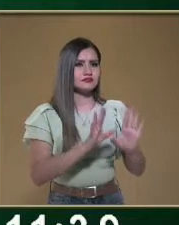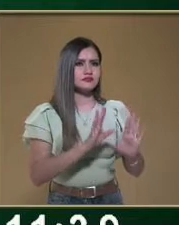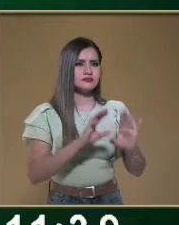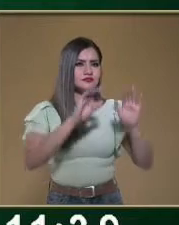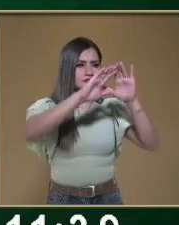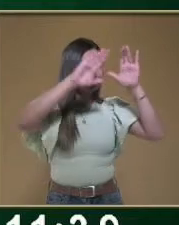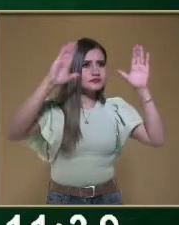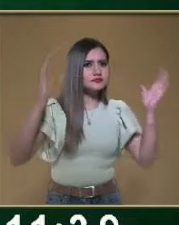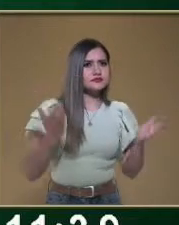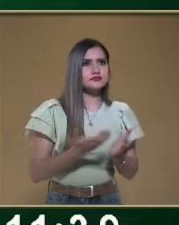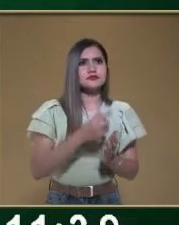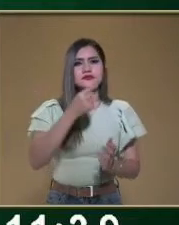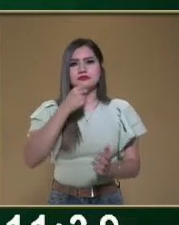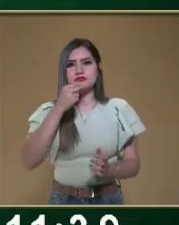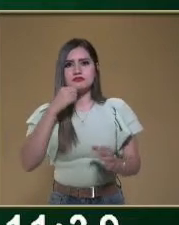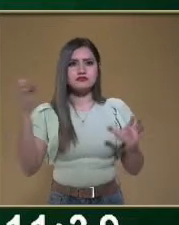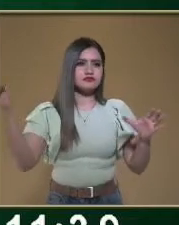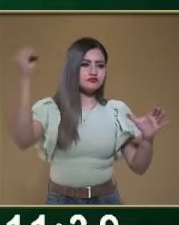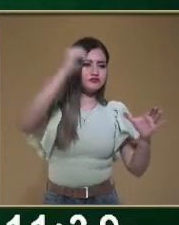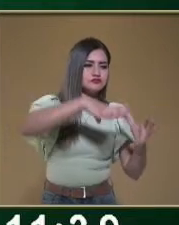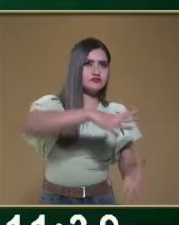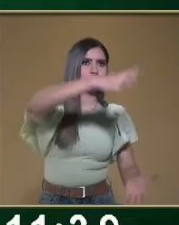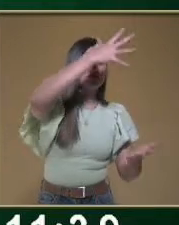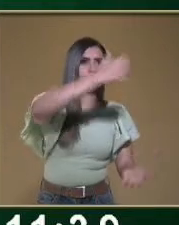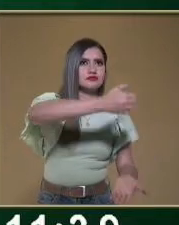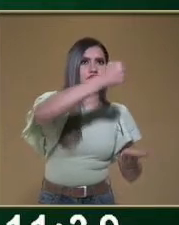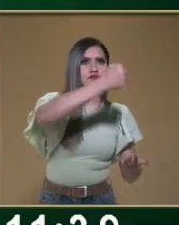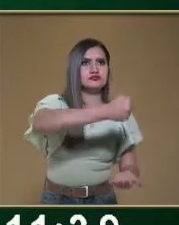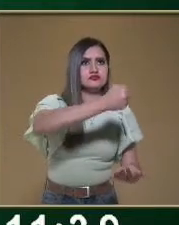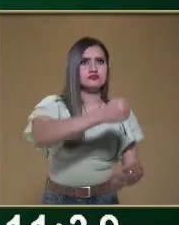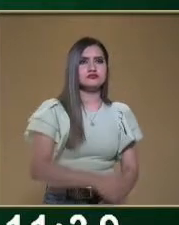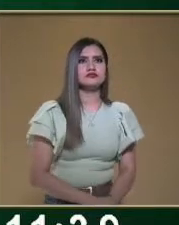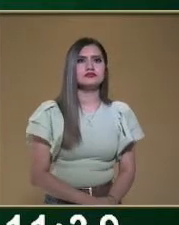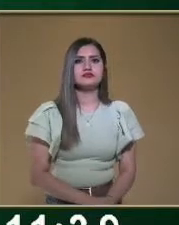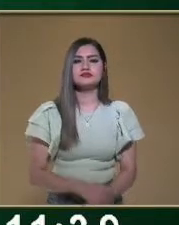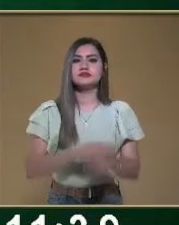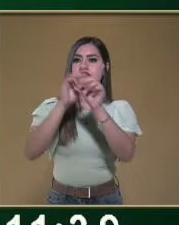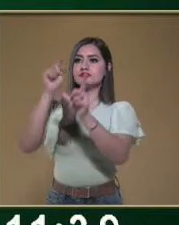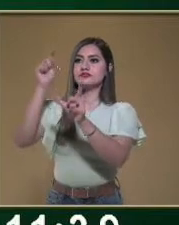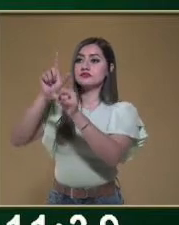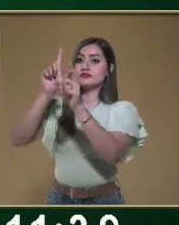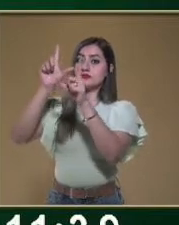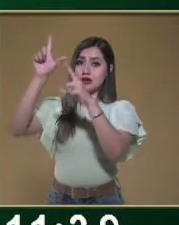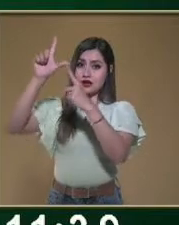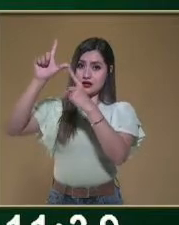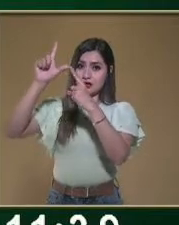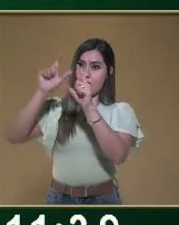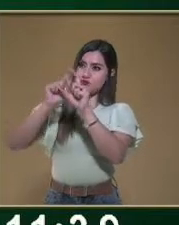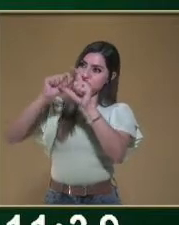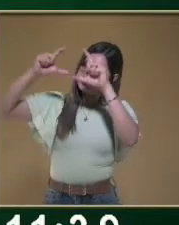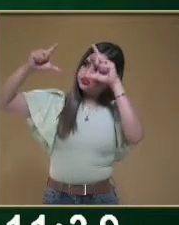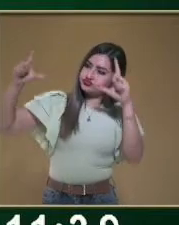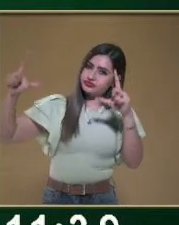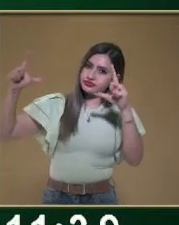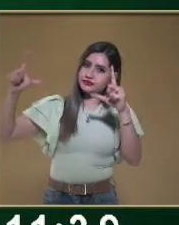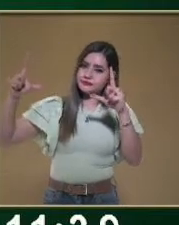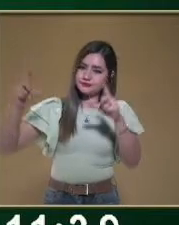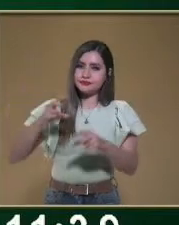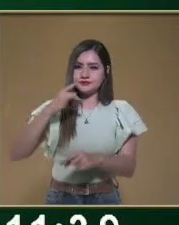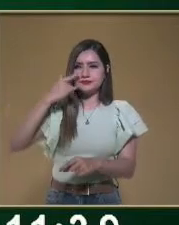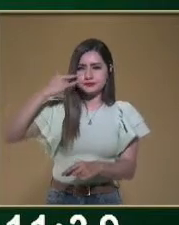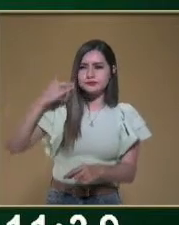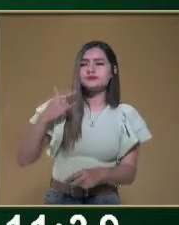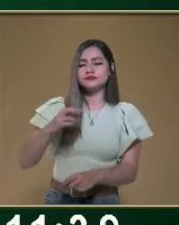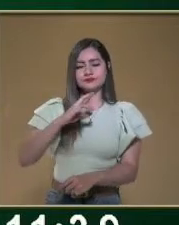botellas en la bolsa. Y la siguiente tiene las letras más grandes con el mismo mensaje. Recicla para cuidar